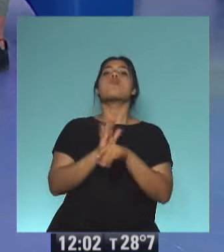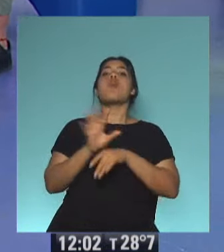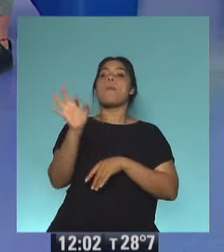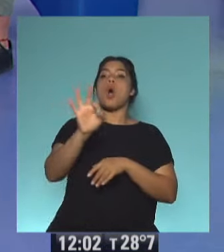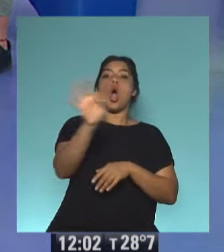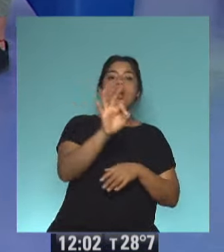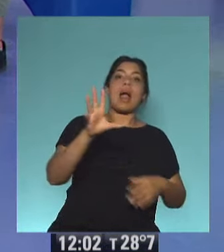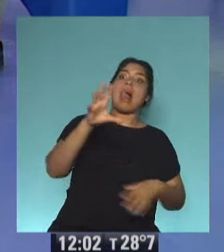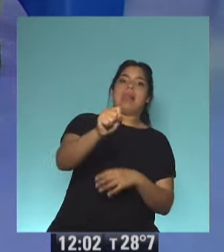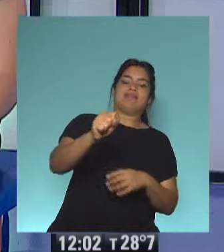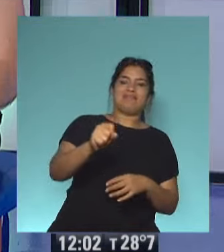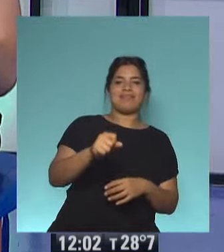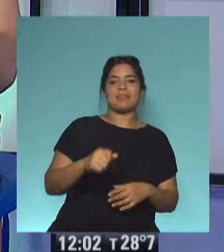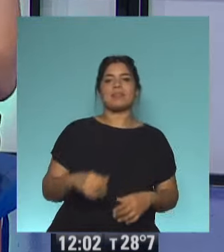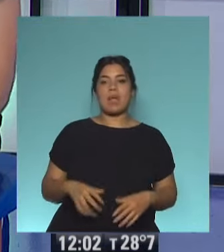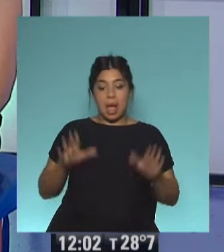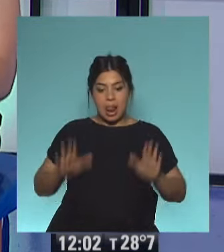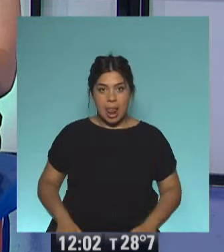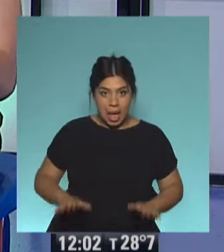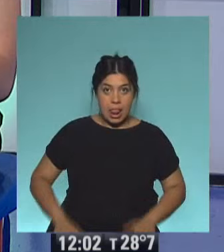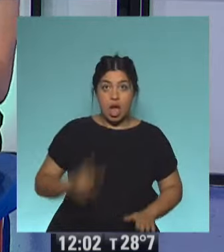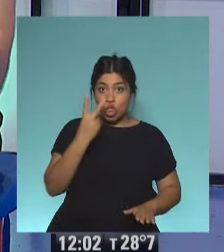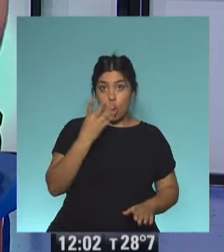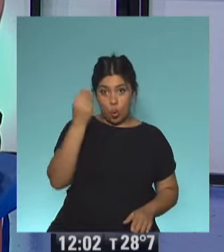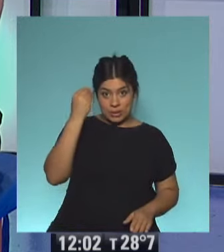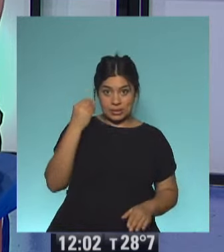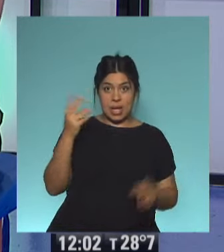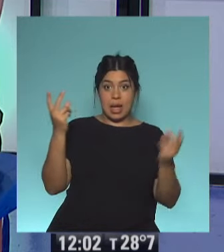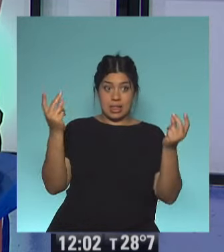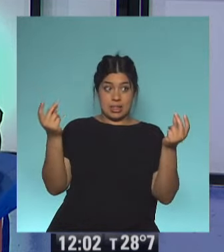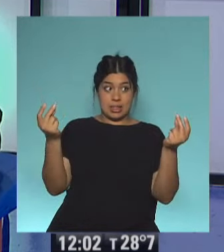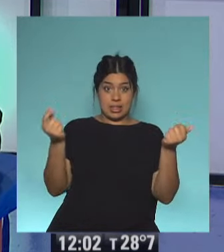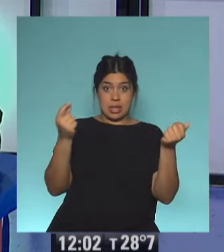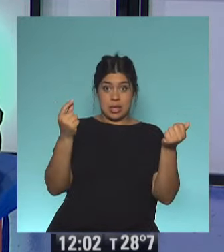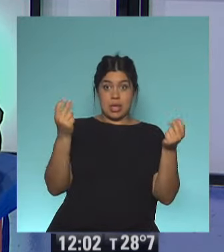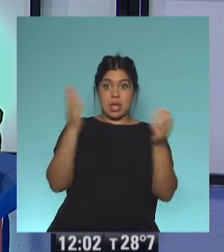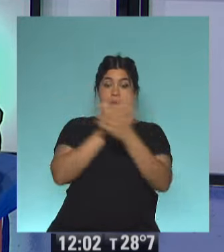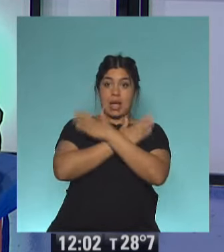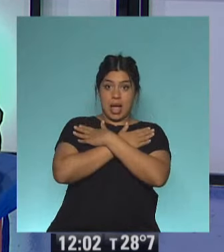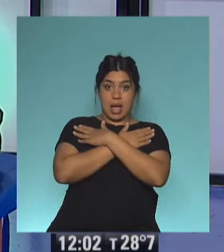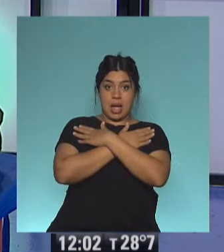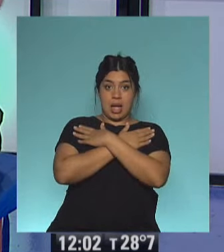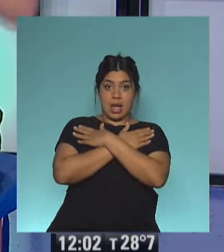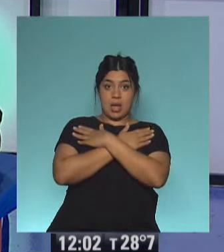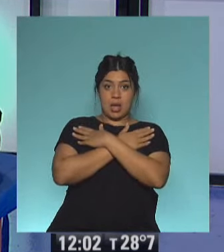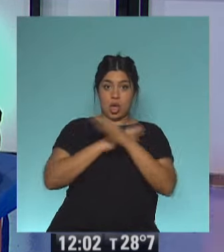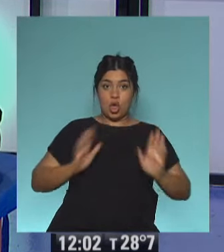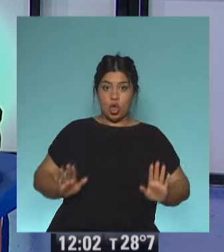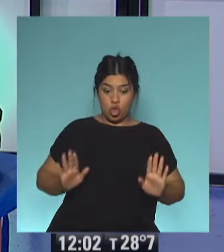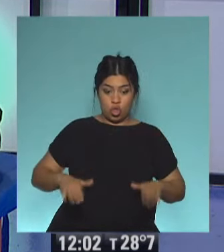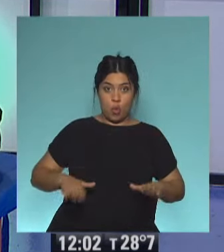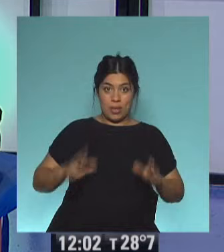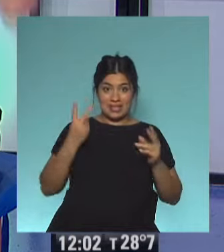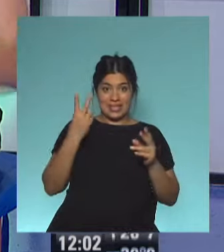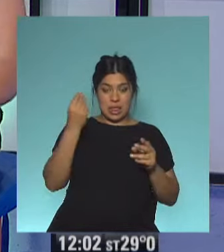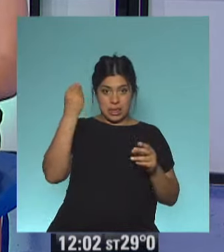claro. Claro, vamos. Recordamos, siempre es acá. Dos veces. Y el primero es acá, el segundo es acá. Dos veces acá, dos veces